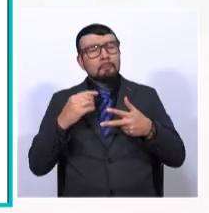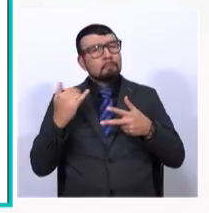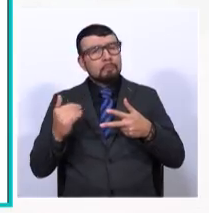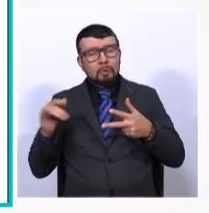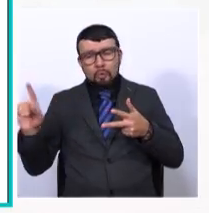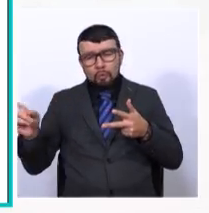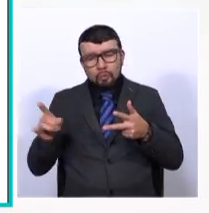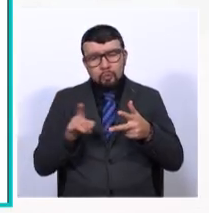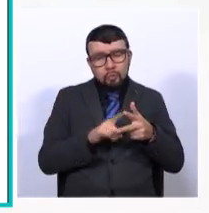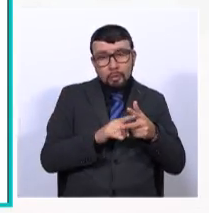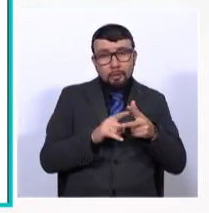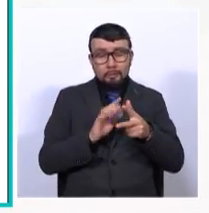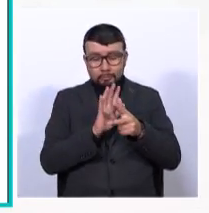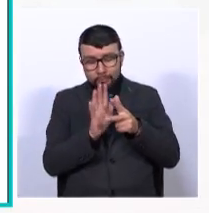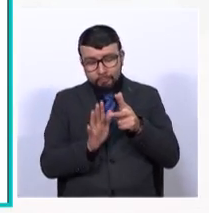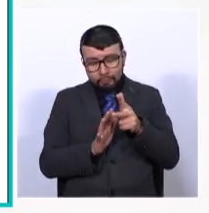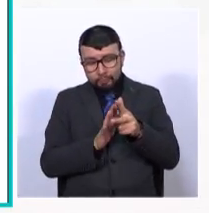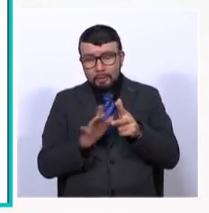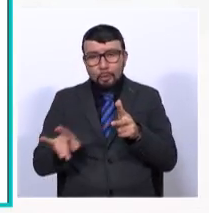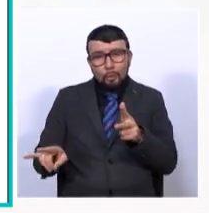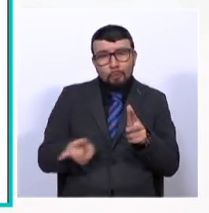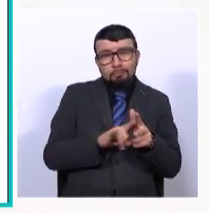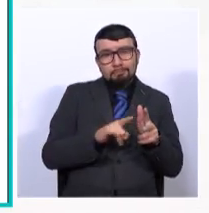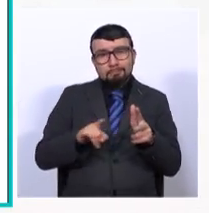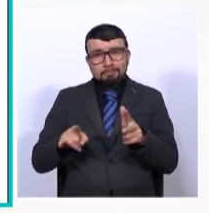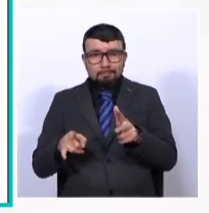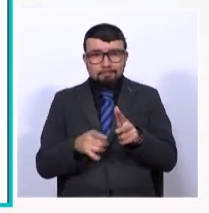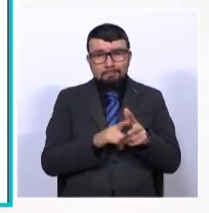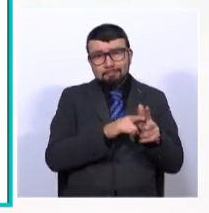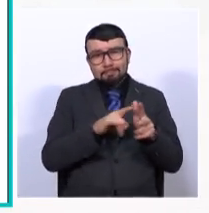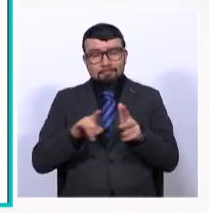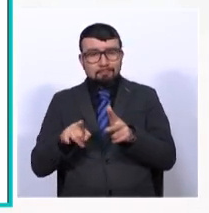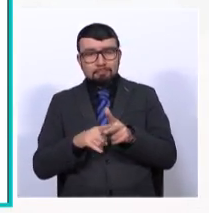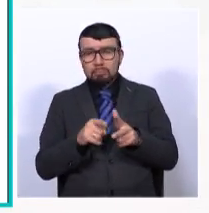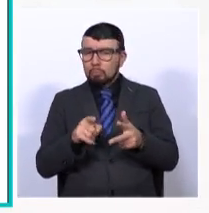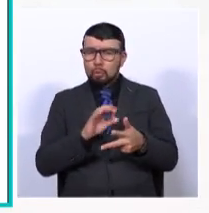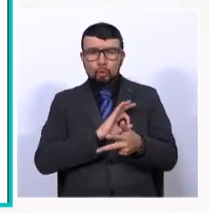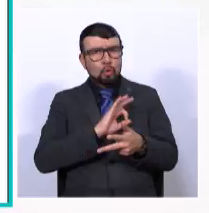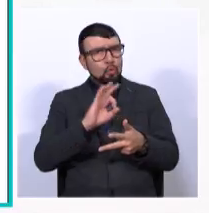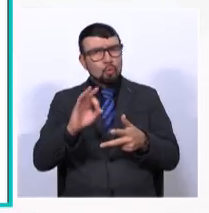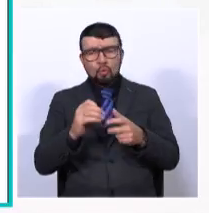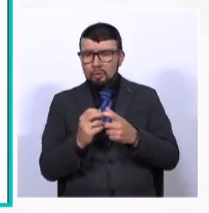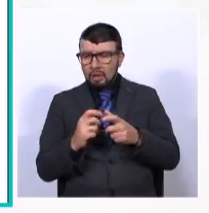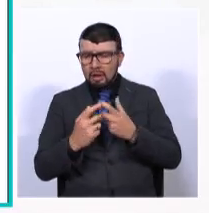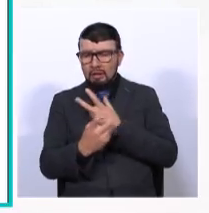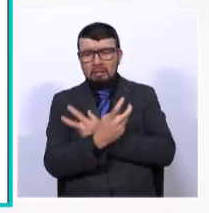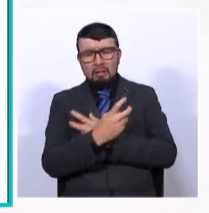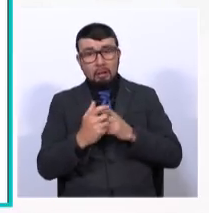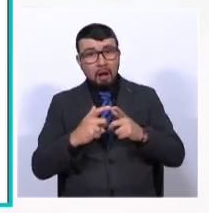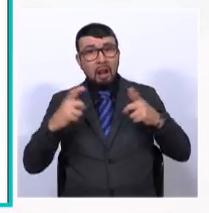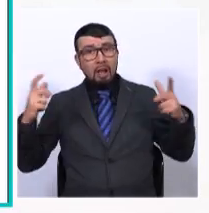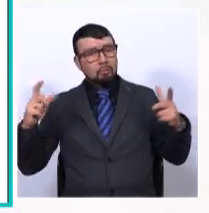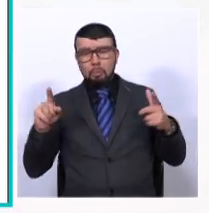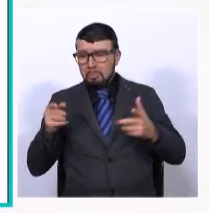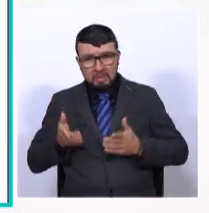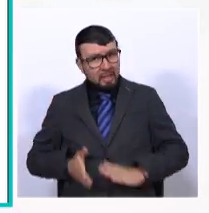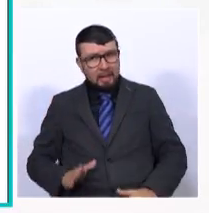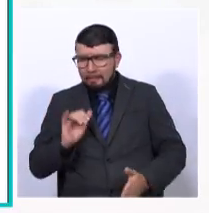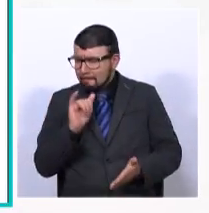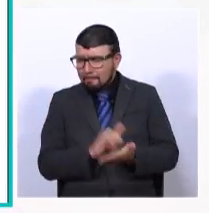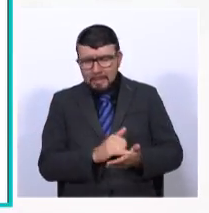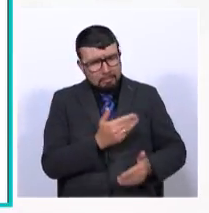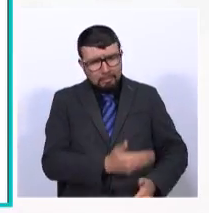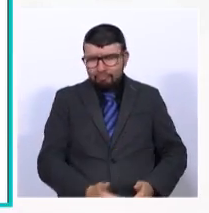este cuerito que está acá, este tímpano que se mueven estos 3 huesitos que nunca crecen, son como cuando uno nace así se quedan el resto de la vida,